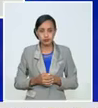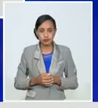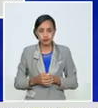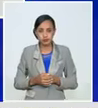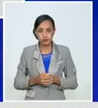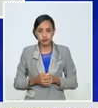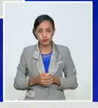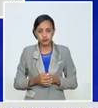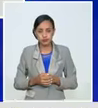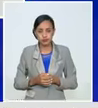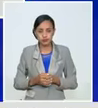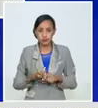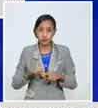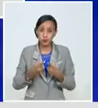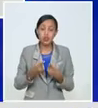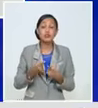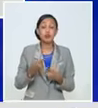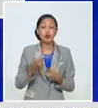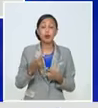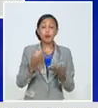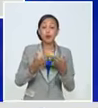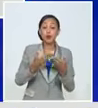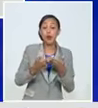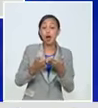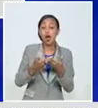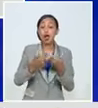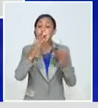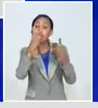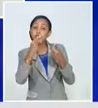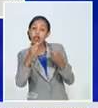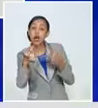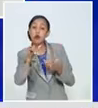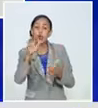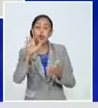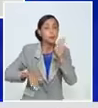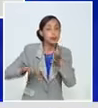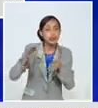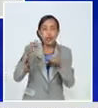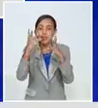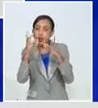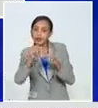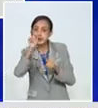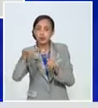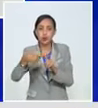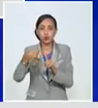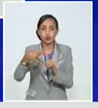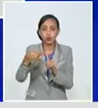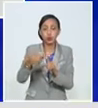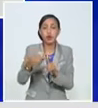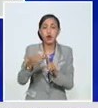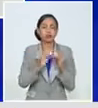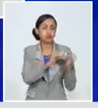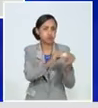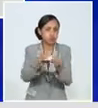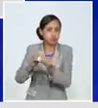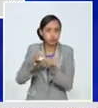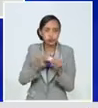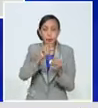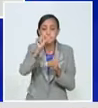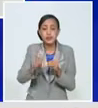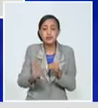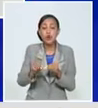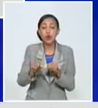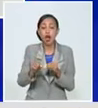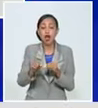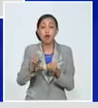la complejidad epidemiológica, la transmisión, los casos que se confirman, los contactos que hay que